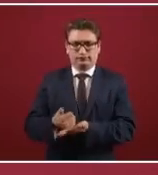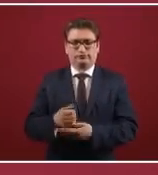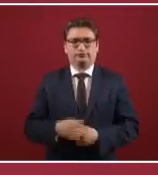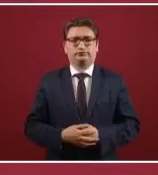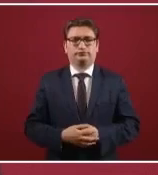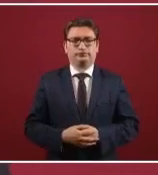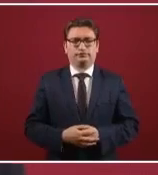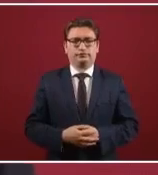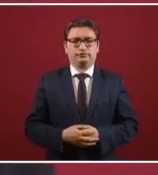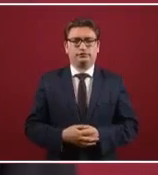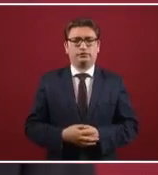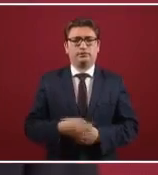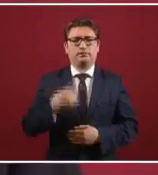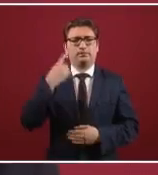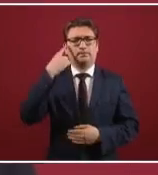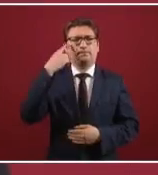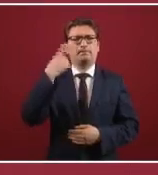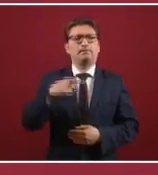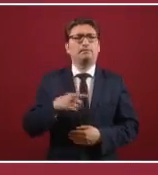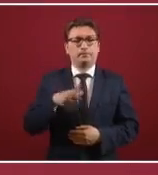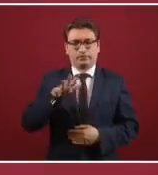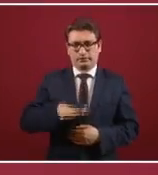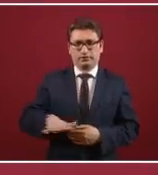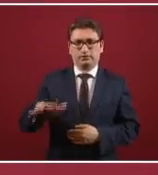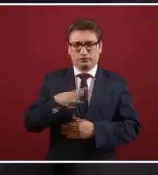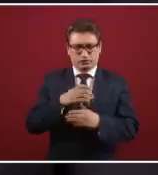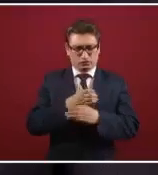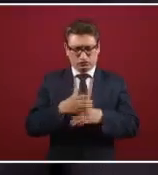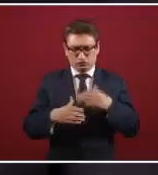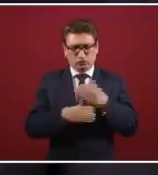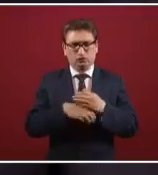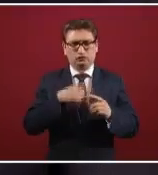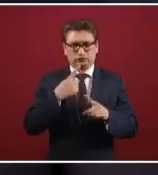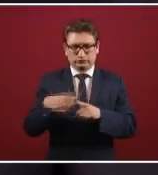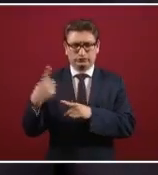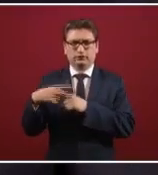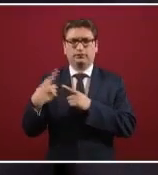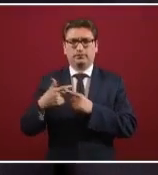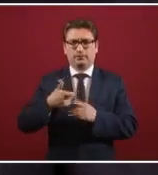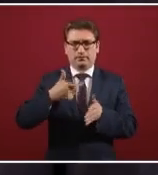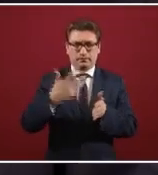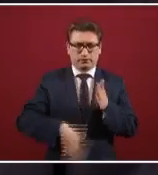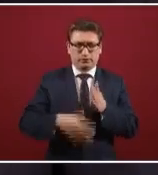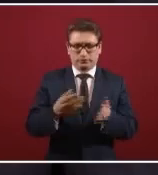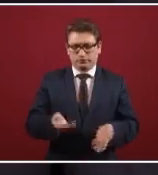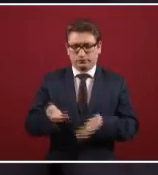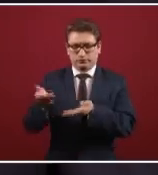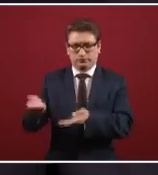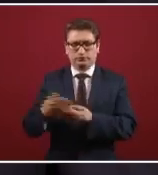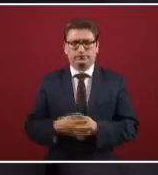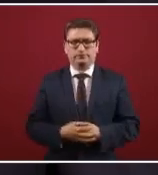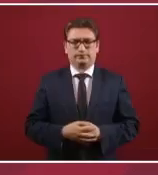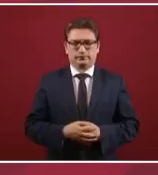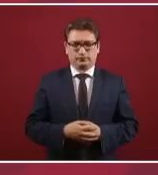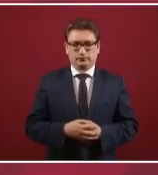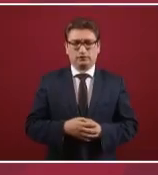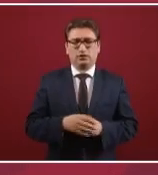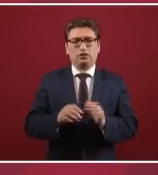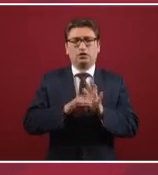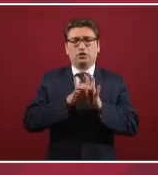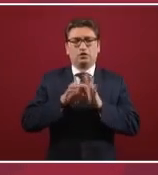para hacerles llegar insumos baratos cuando menos los